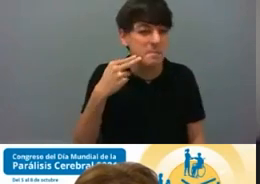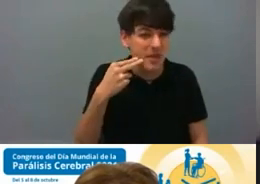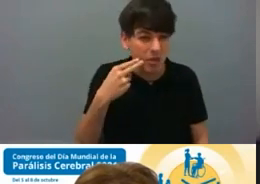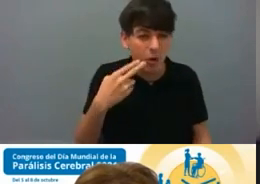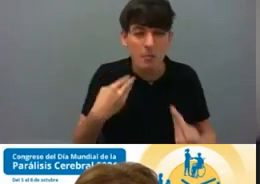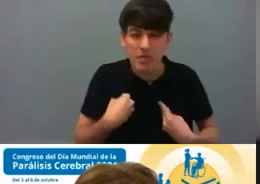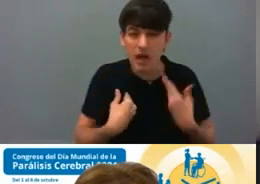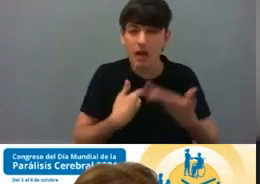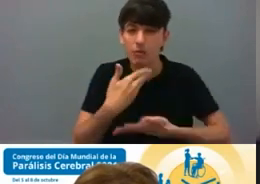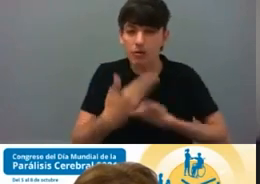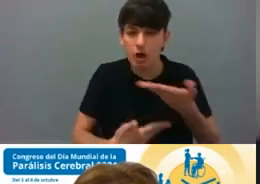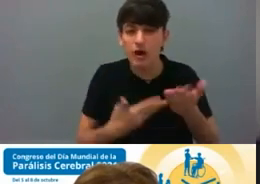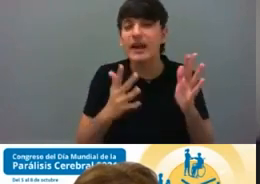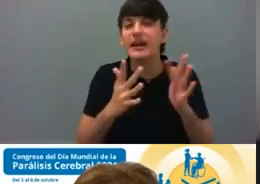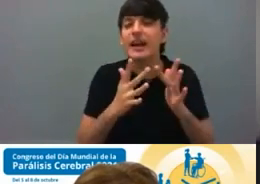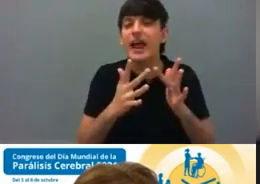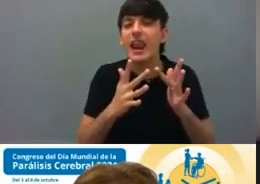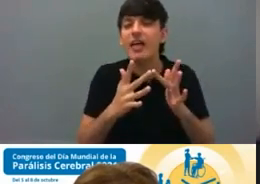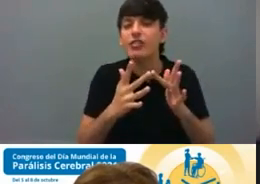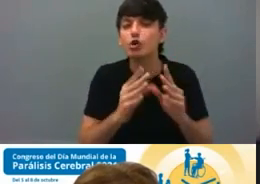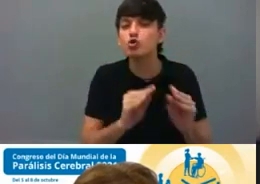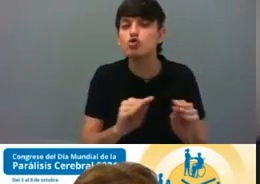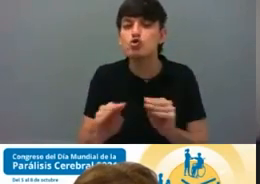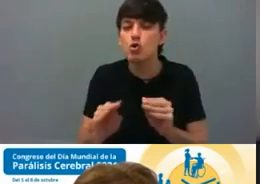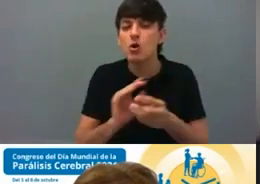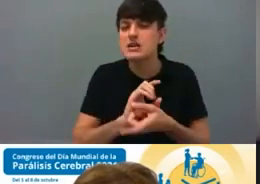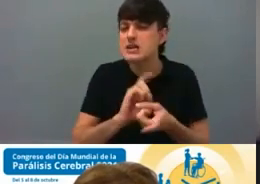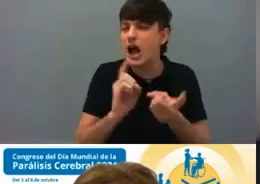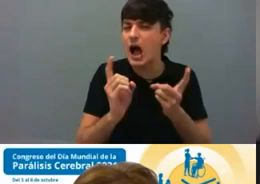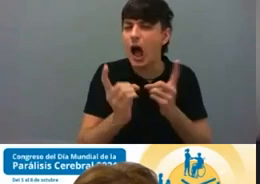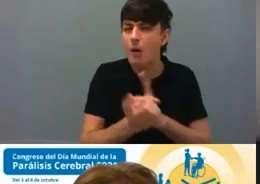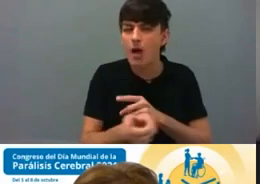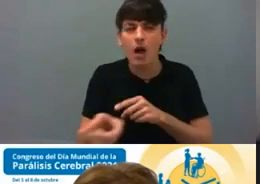relación que tienen con tu hija y esto a su vez le haga daño?